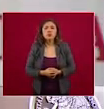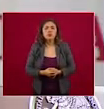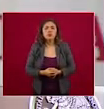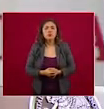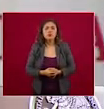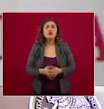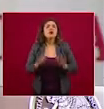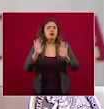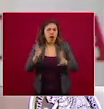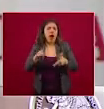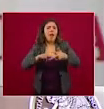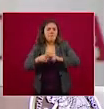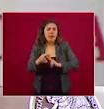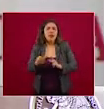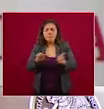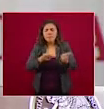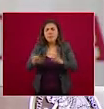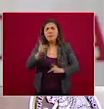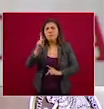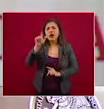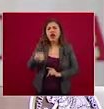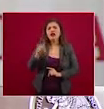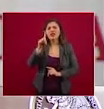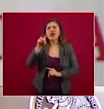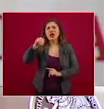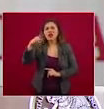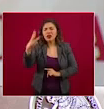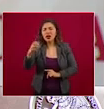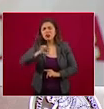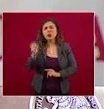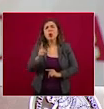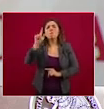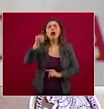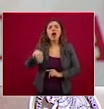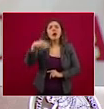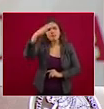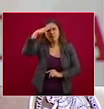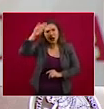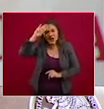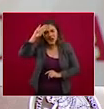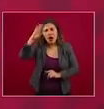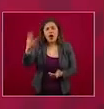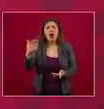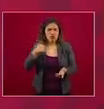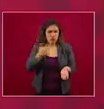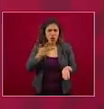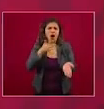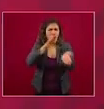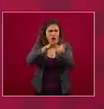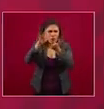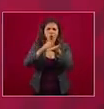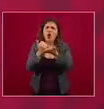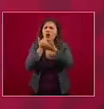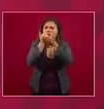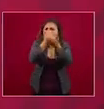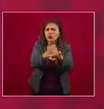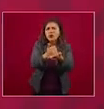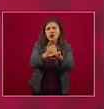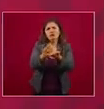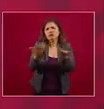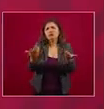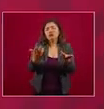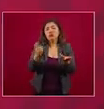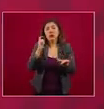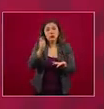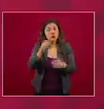se echó a andar el plan DN3, el plan Marina. Estamos apoyando, ayudando.